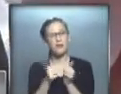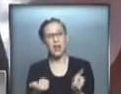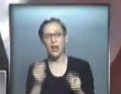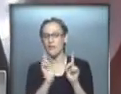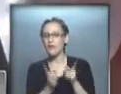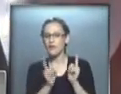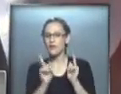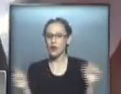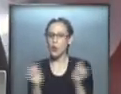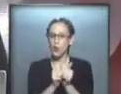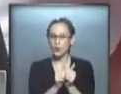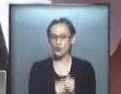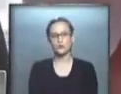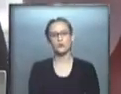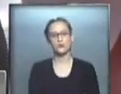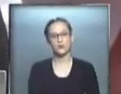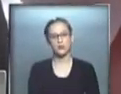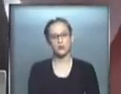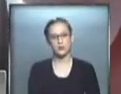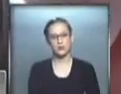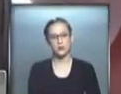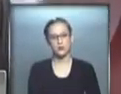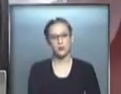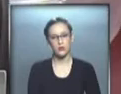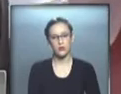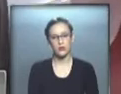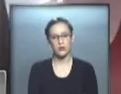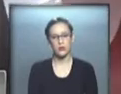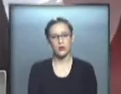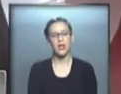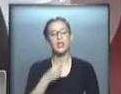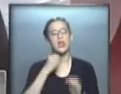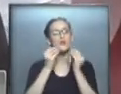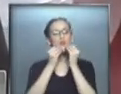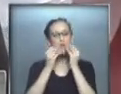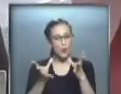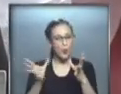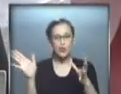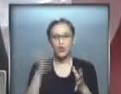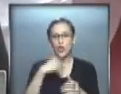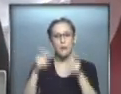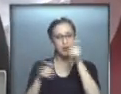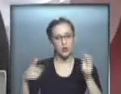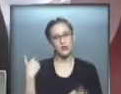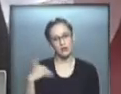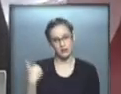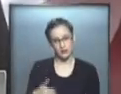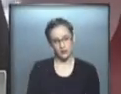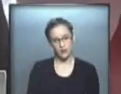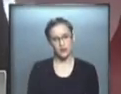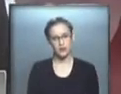y quería decirle que le manda un beso muy grande a todos los argentinos y aquellos que desde